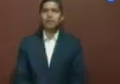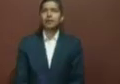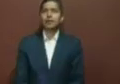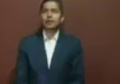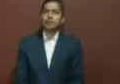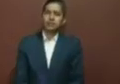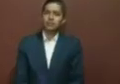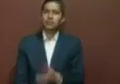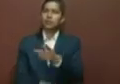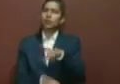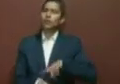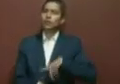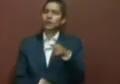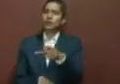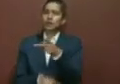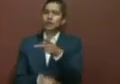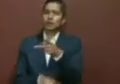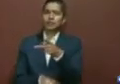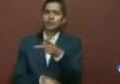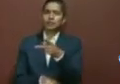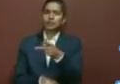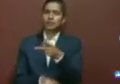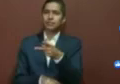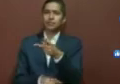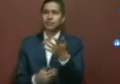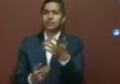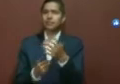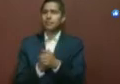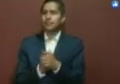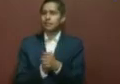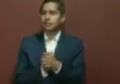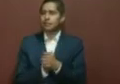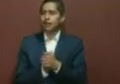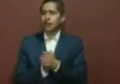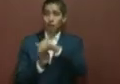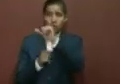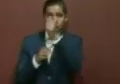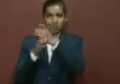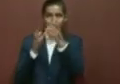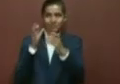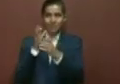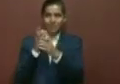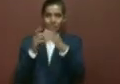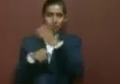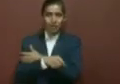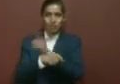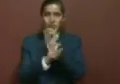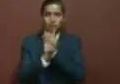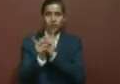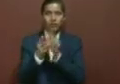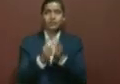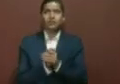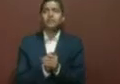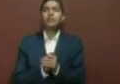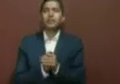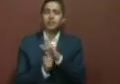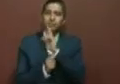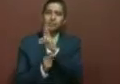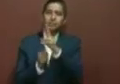Sí, gobernador, perdón. Es que otra cosa que preguntó acá la compañera. Vamos